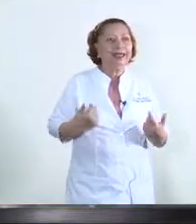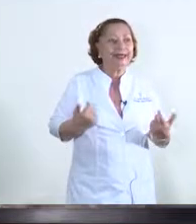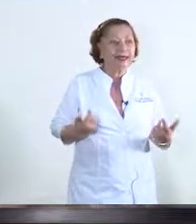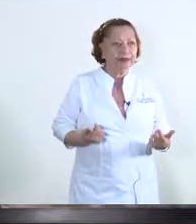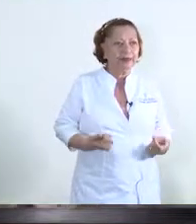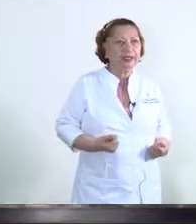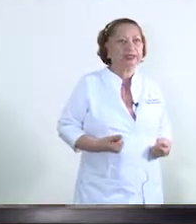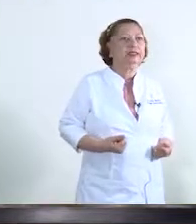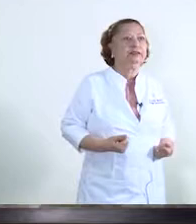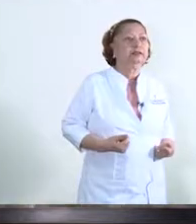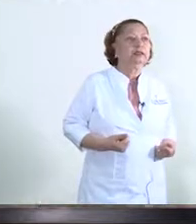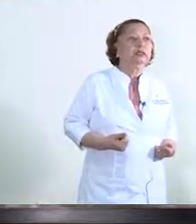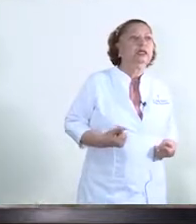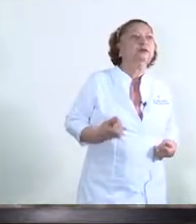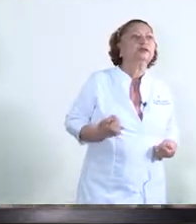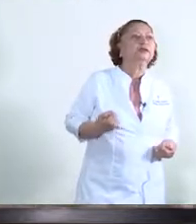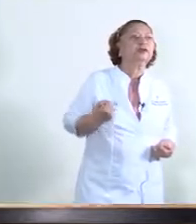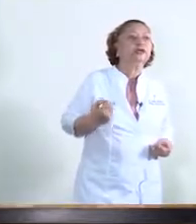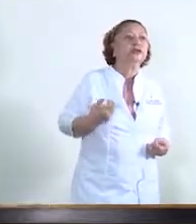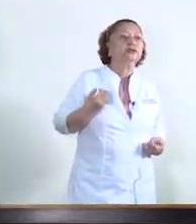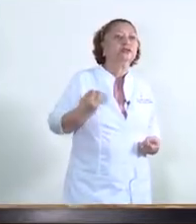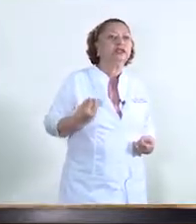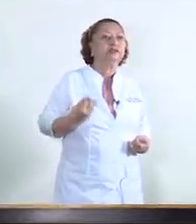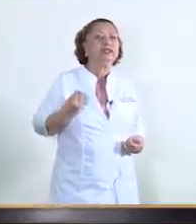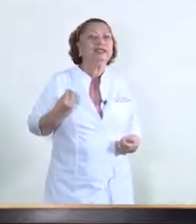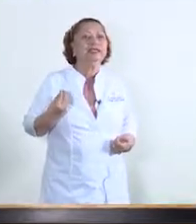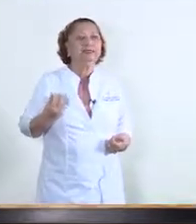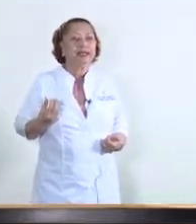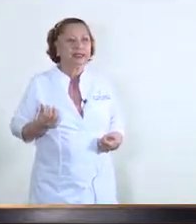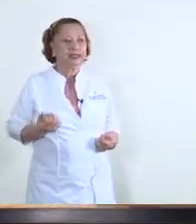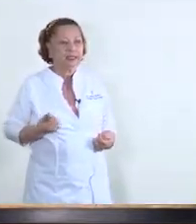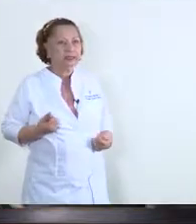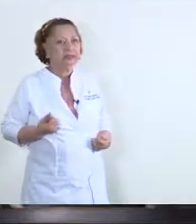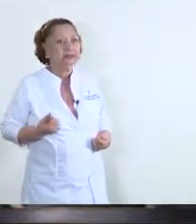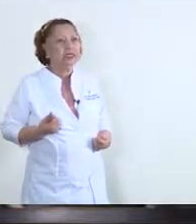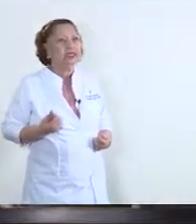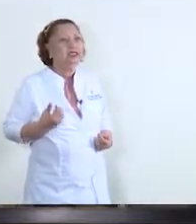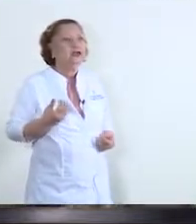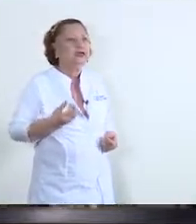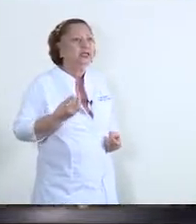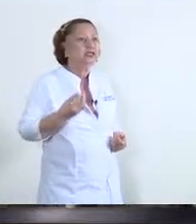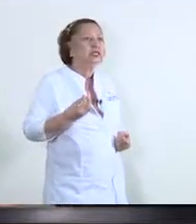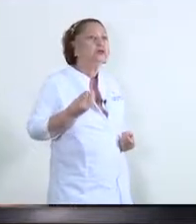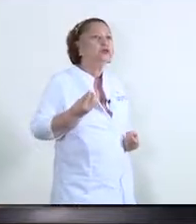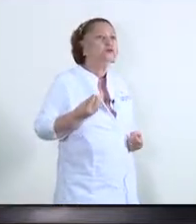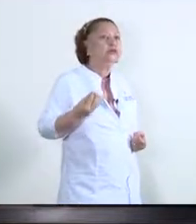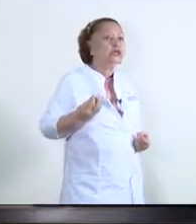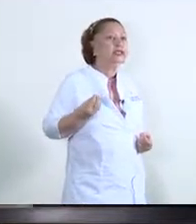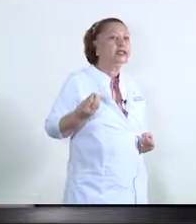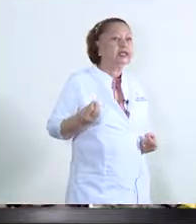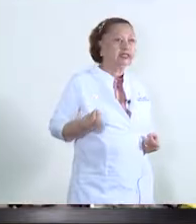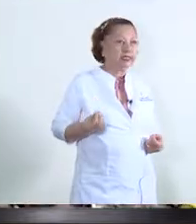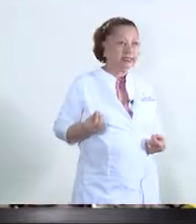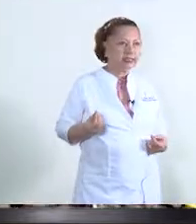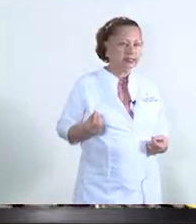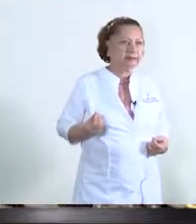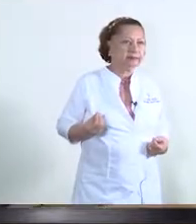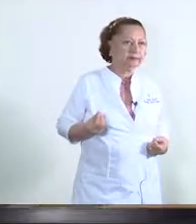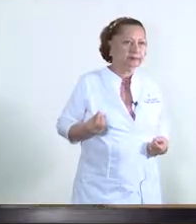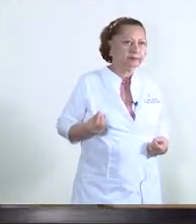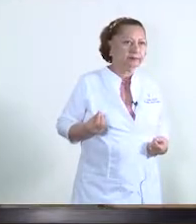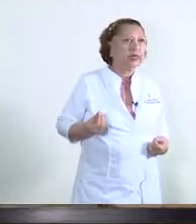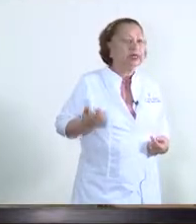Y generalmente las personas se observan distraídas y ausentes como fuera de la